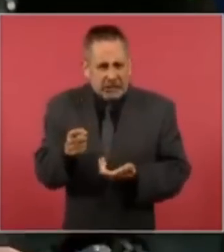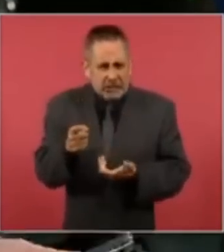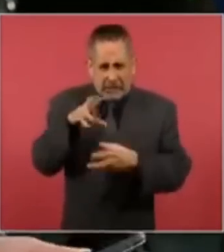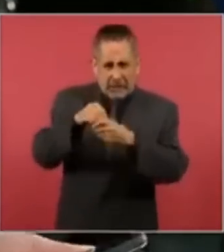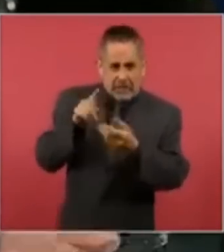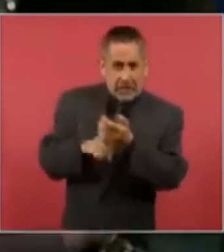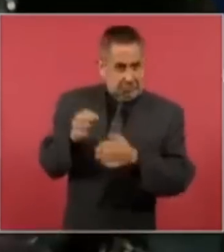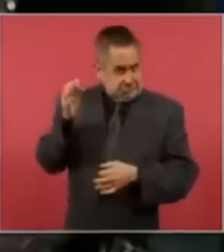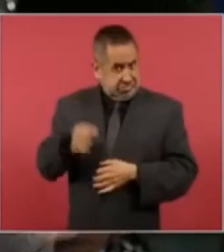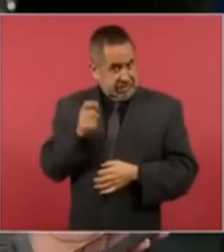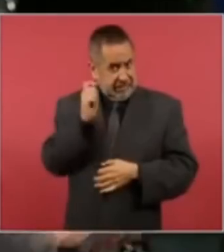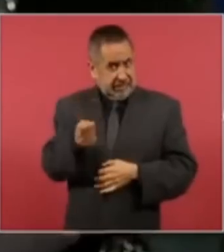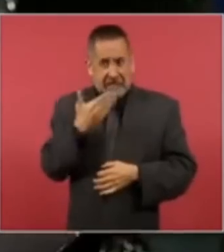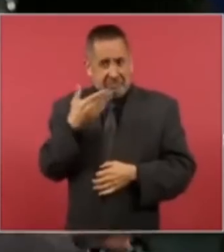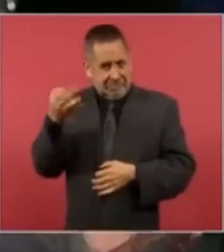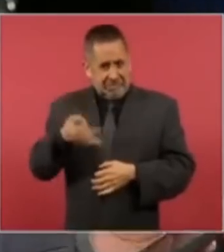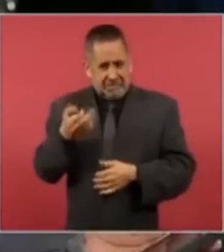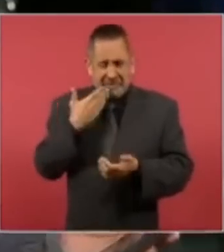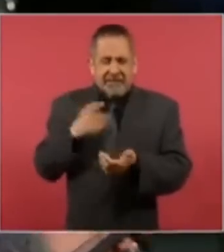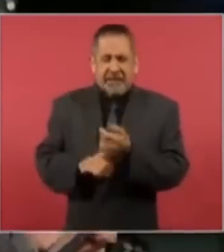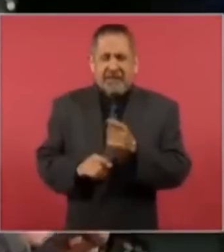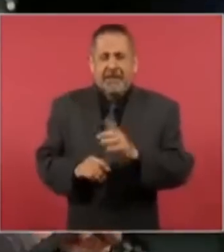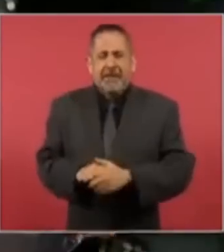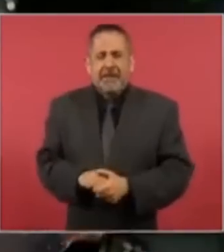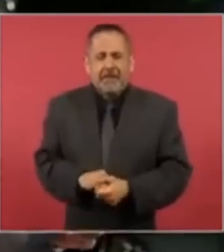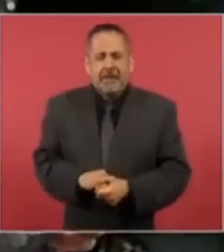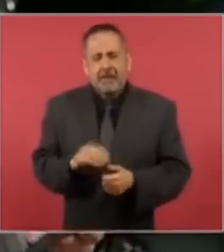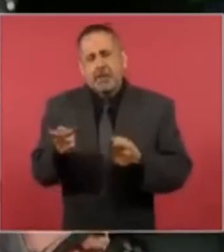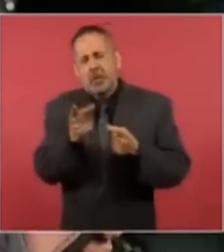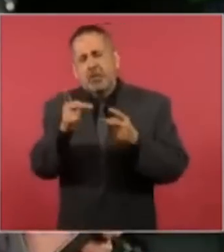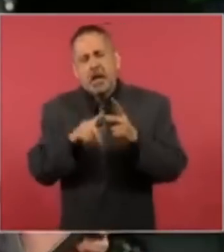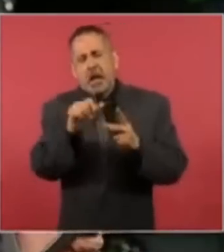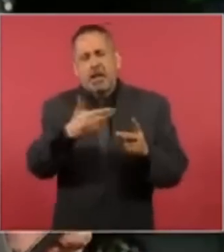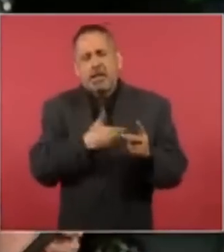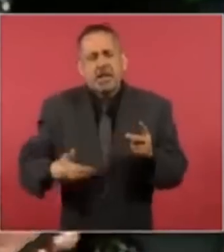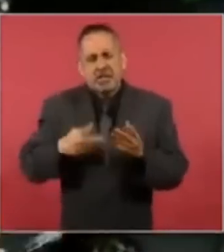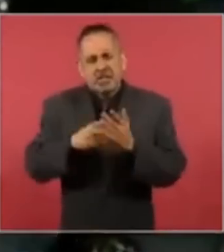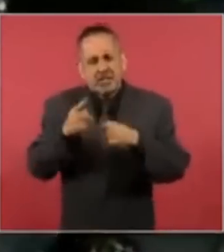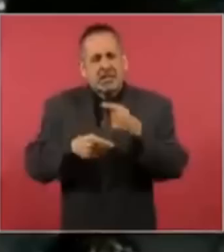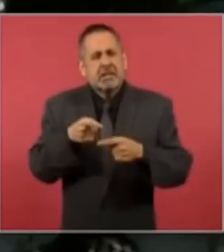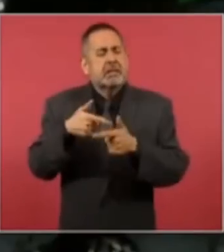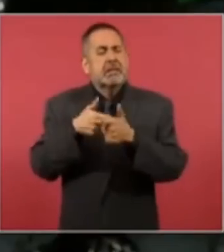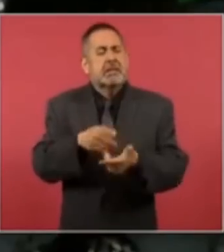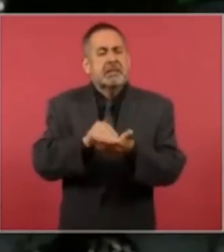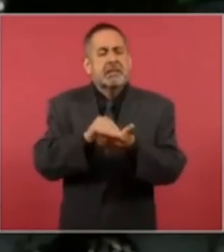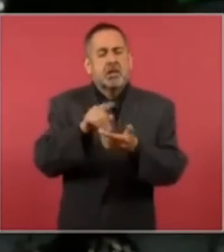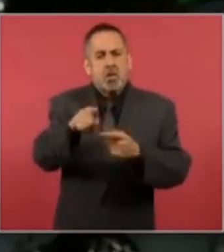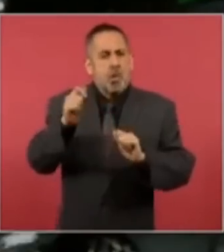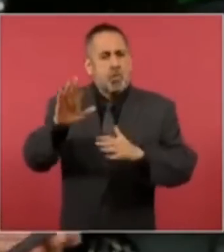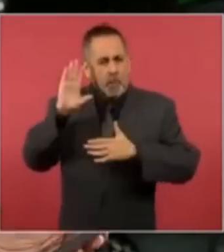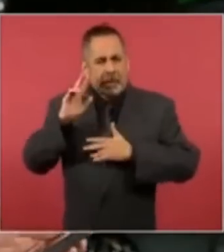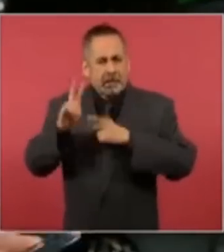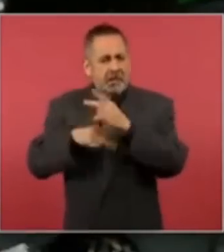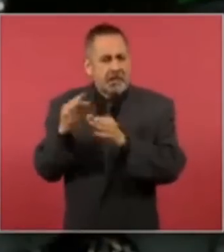de la eficiencia? ¿O no, cómo se califica tiene todo esto? Y preguntarle al presidente, insistirle si se cumplirá su